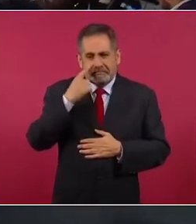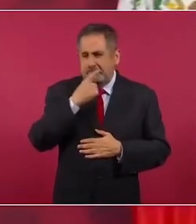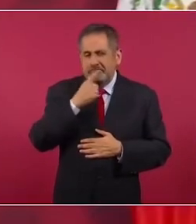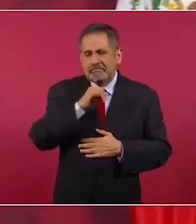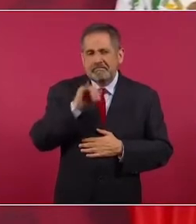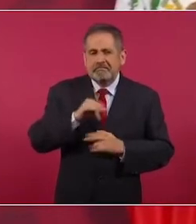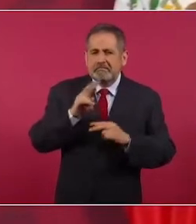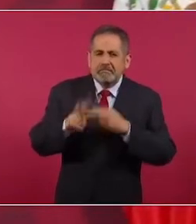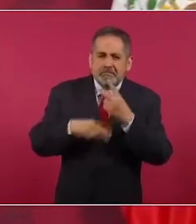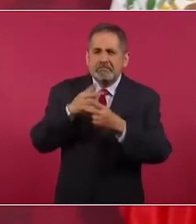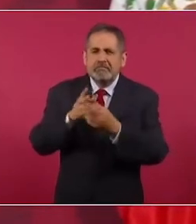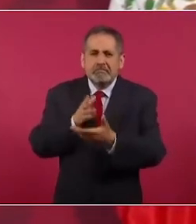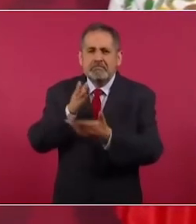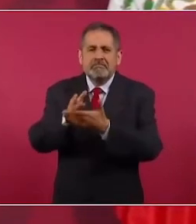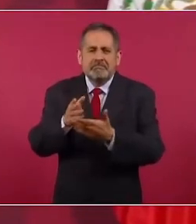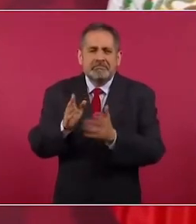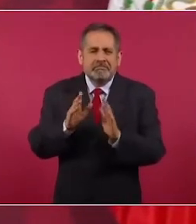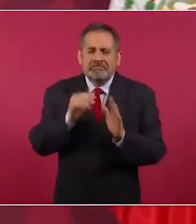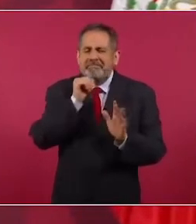asisto a ceremonias,